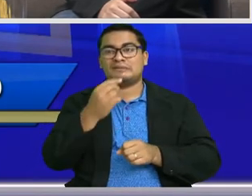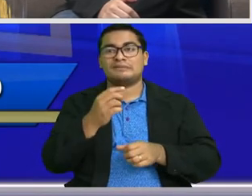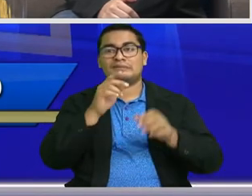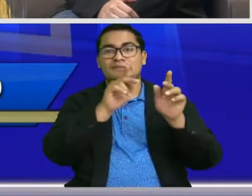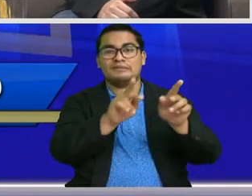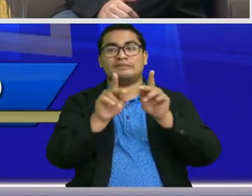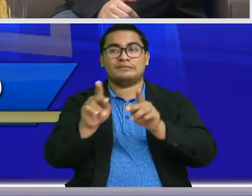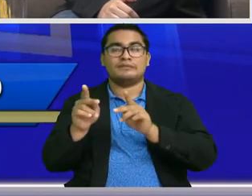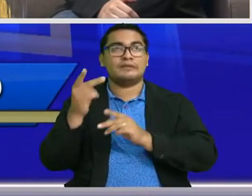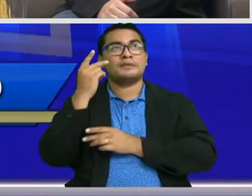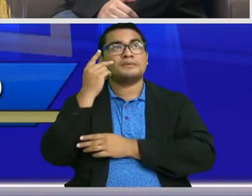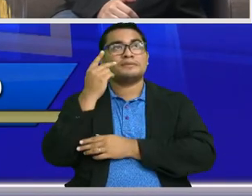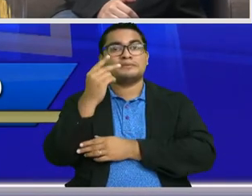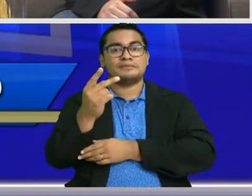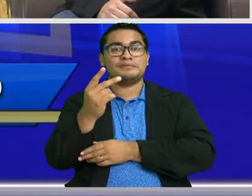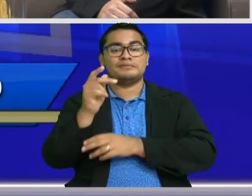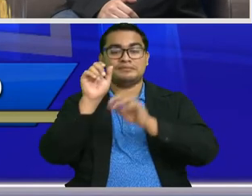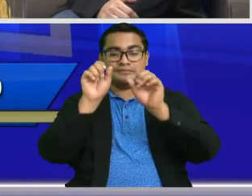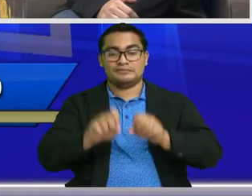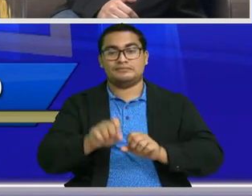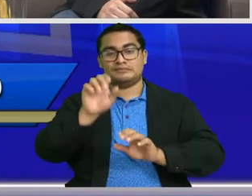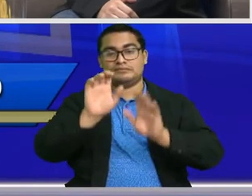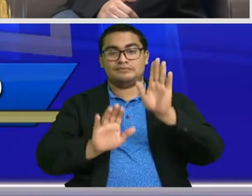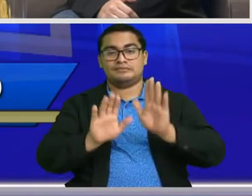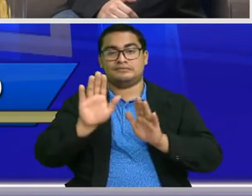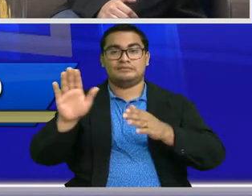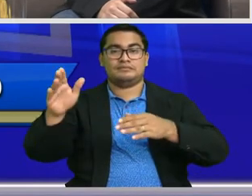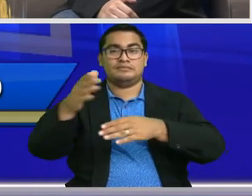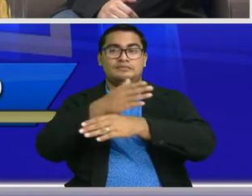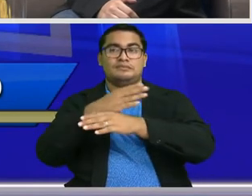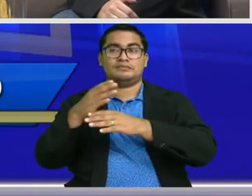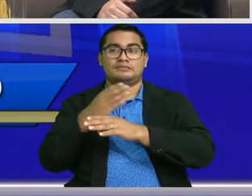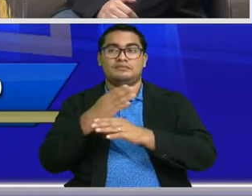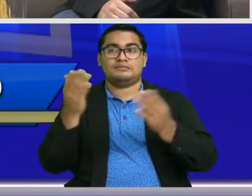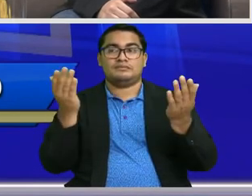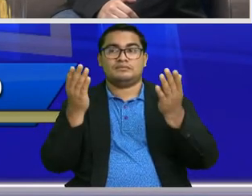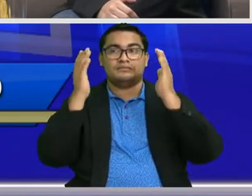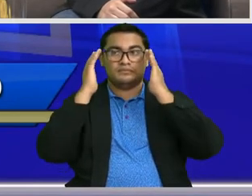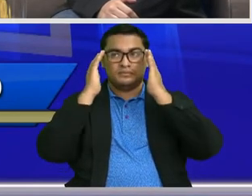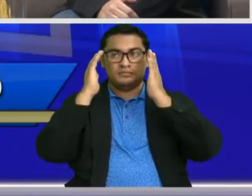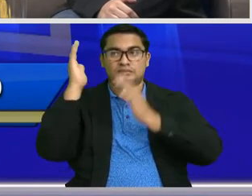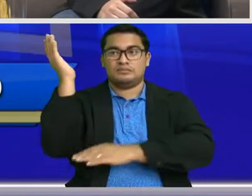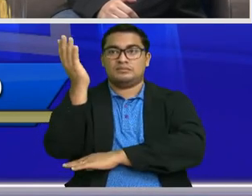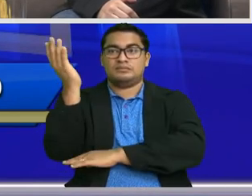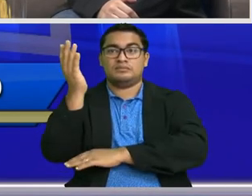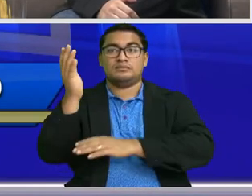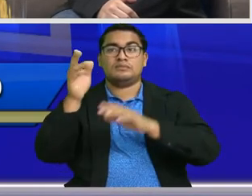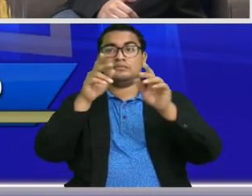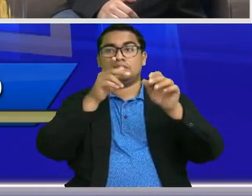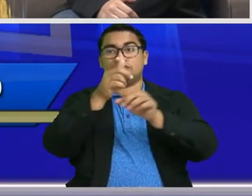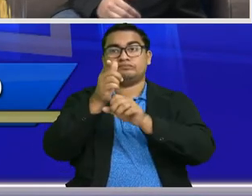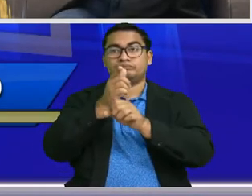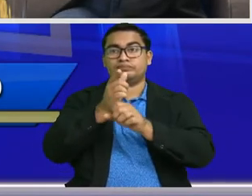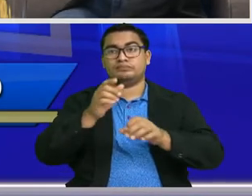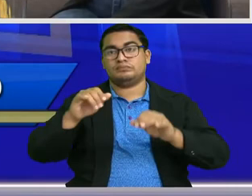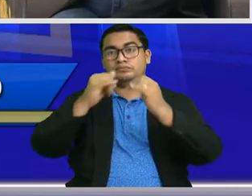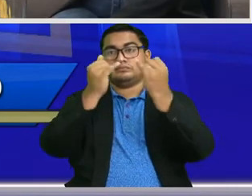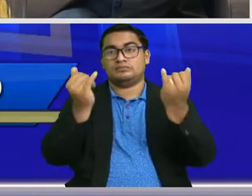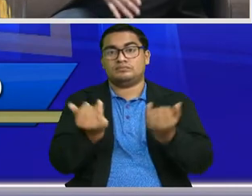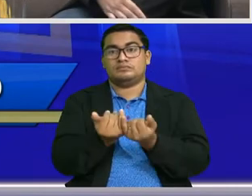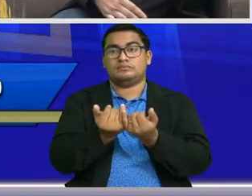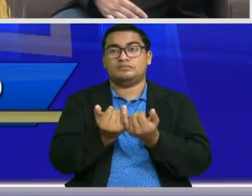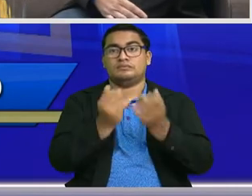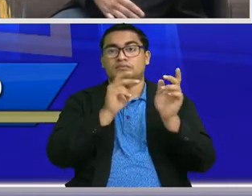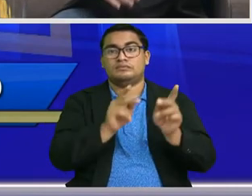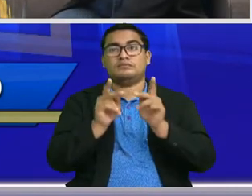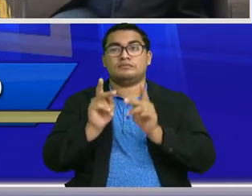personas que nos están viendo y ser partícipe de cada una de las ponencias, de los speakers internacionales que van a estar, para que todos aquellos que tienen